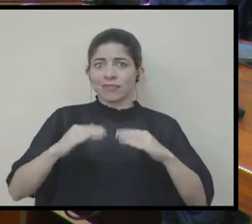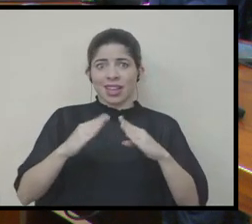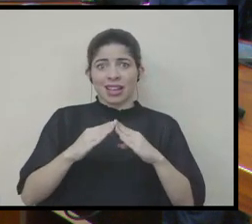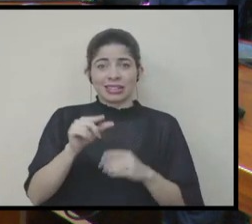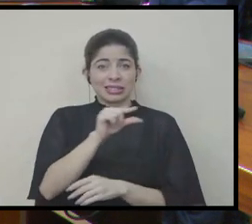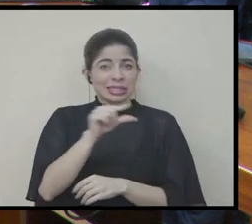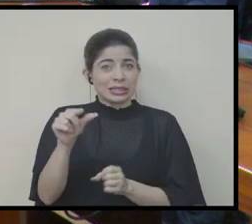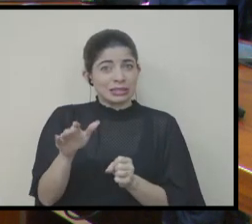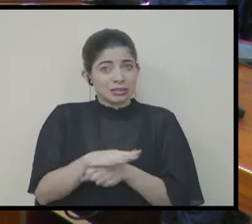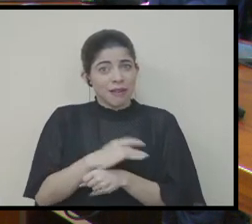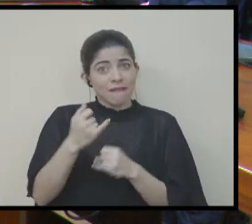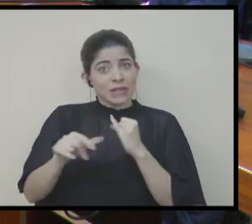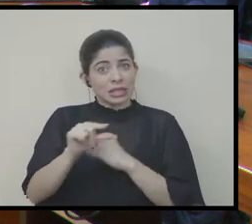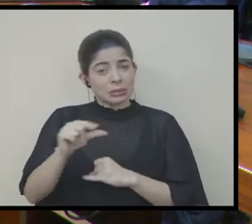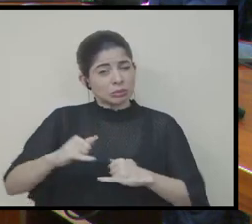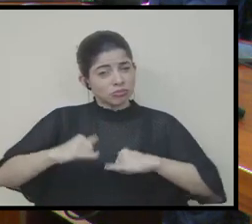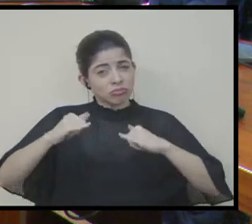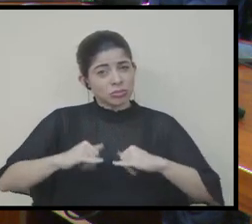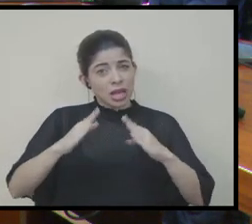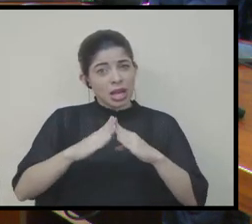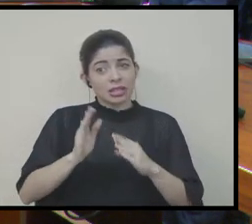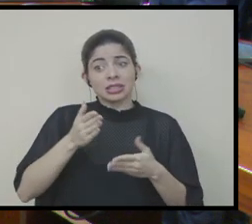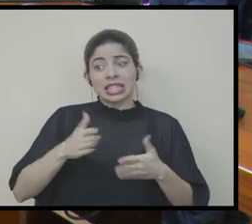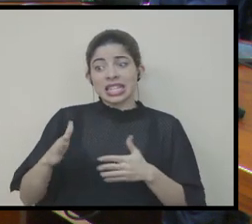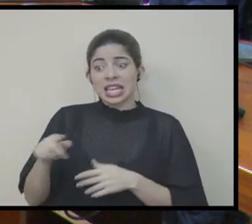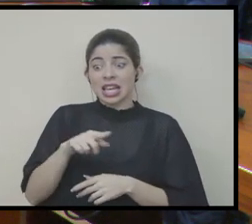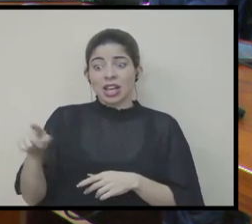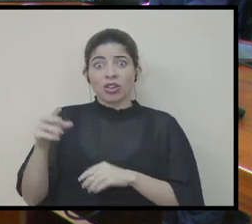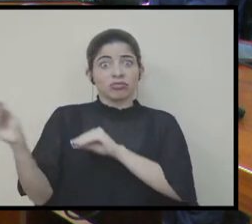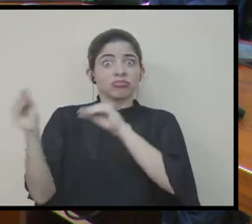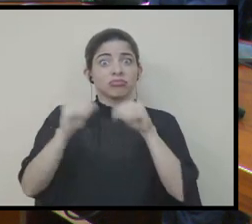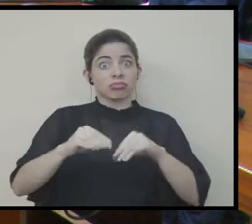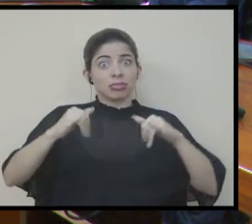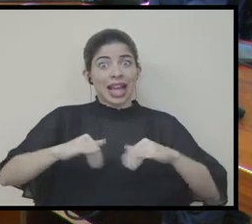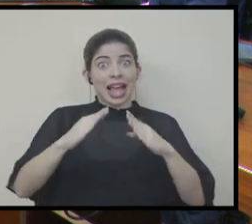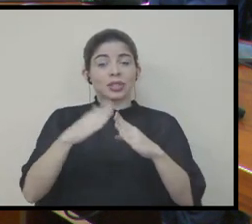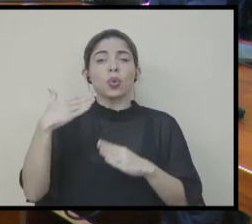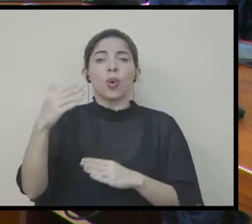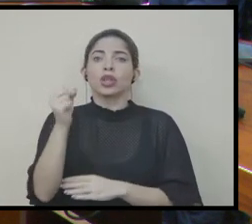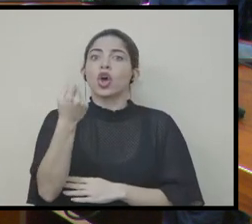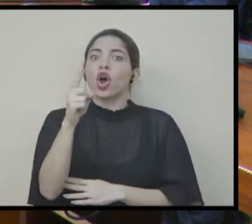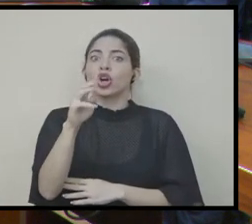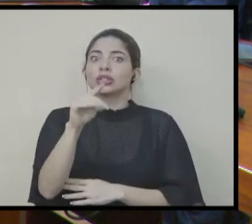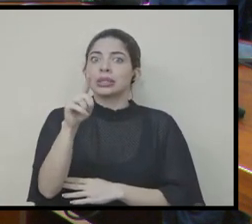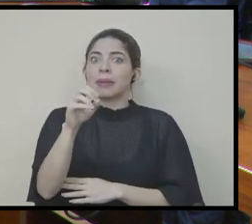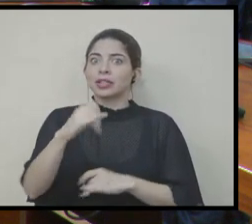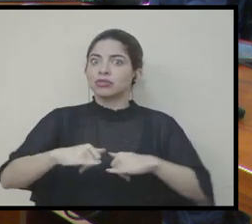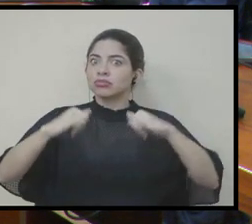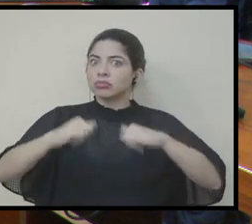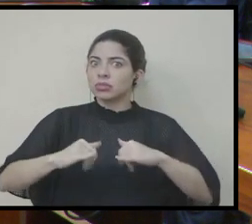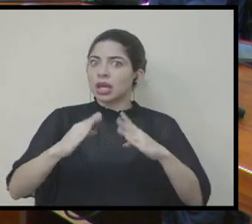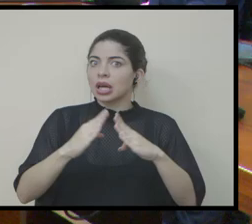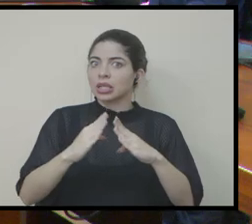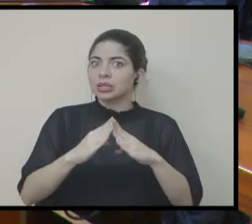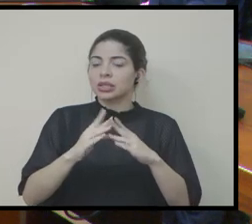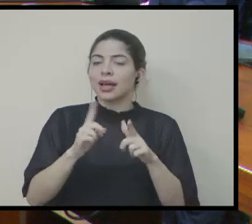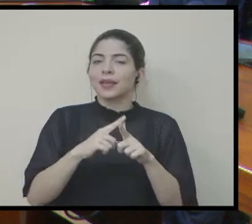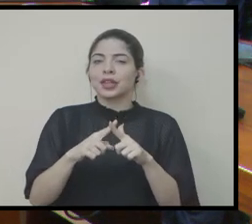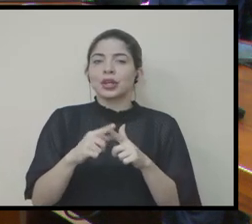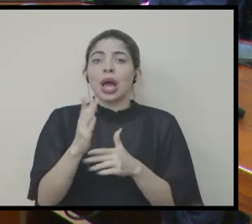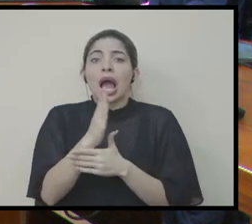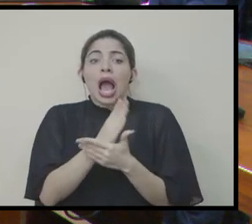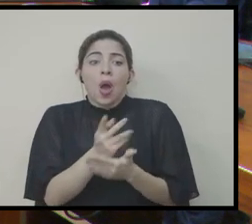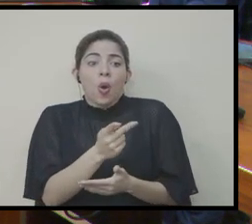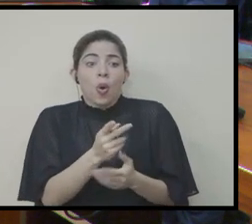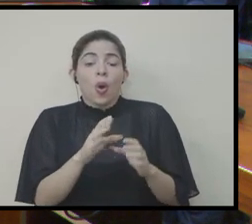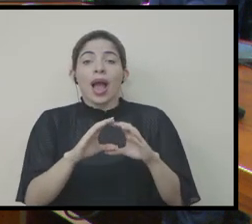la semana, fines de semana, a los chiquitos los enviaron a la casa el 11 de marzo, ¿verdad? Entonces, a pesar de que ellos